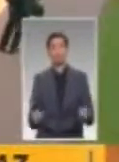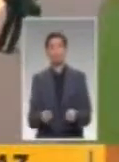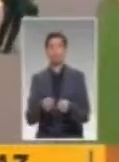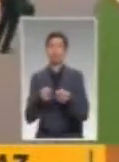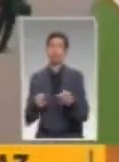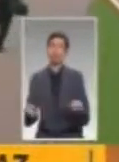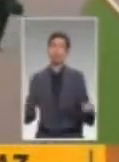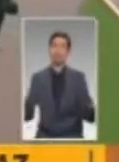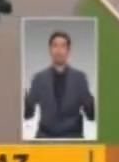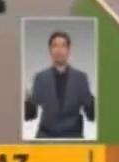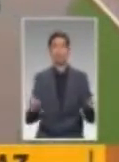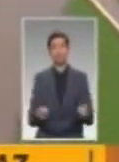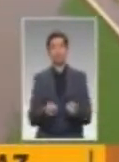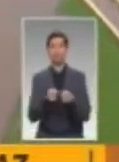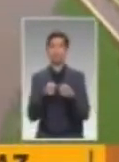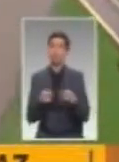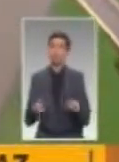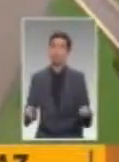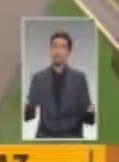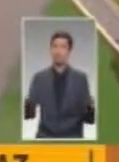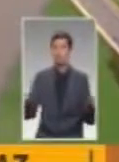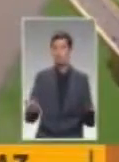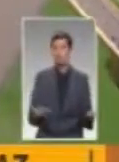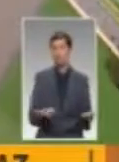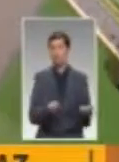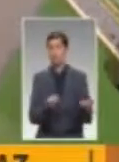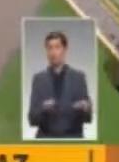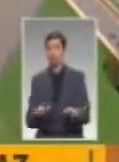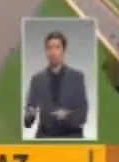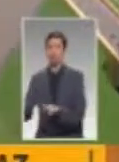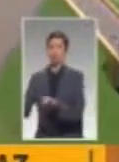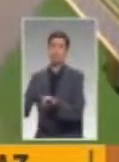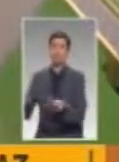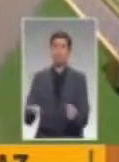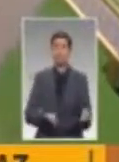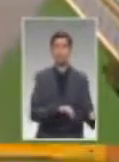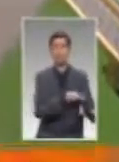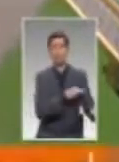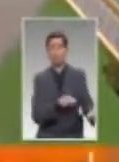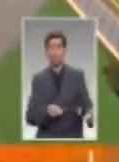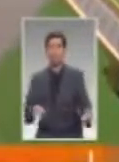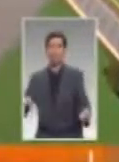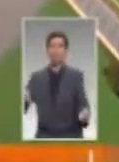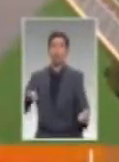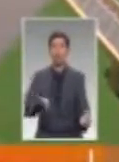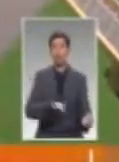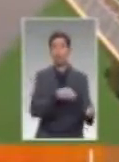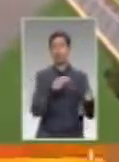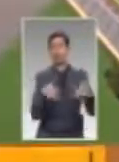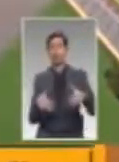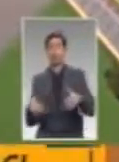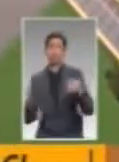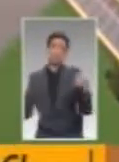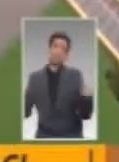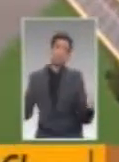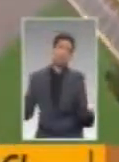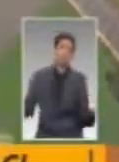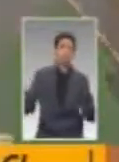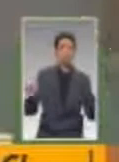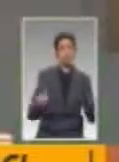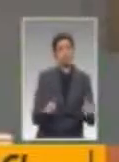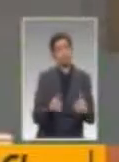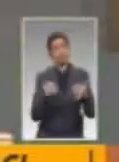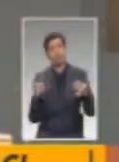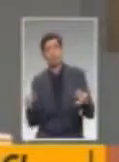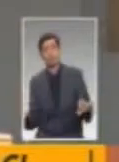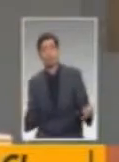báculo representa su ministerio pastoral, de pastor. Por eso es que es una especie de réplica